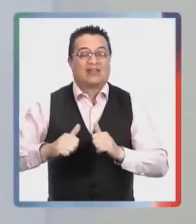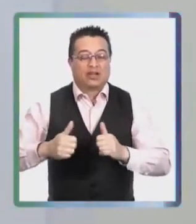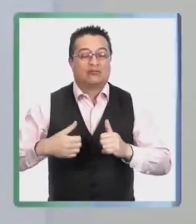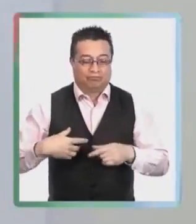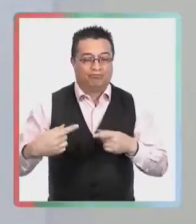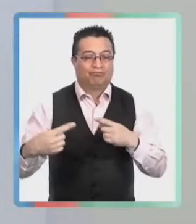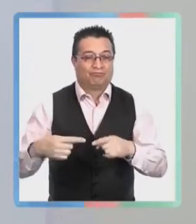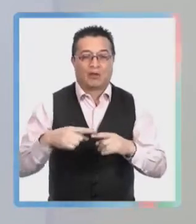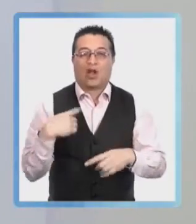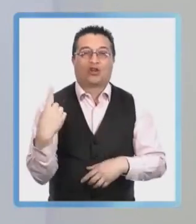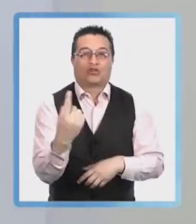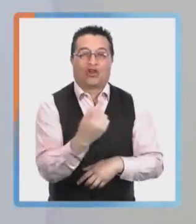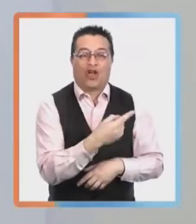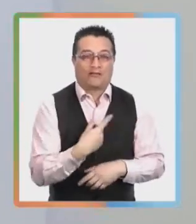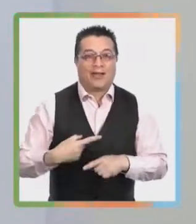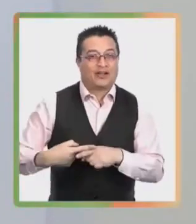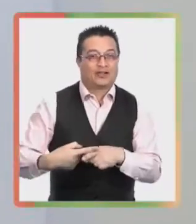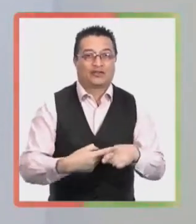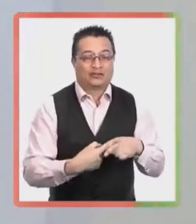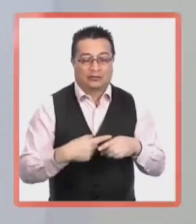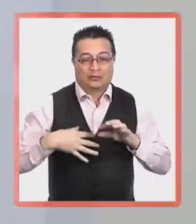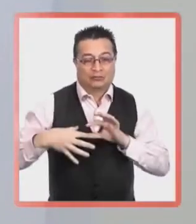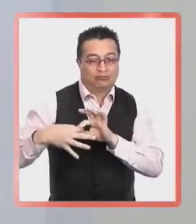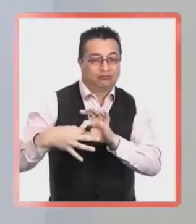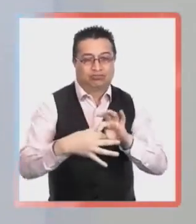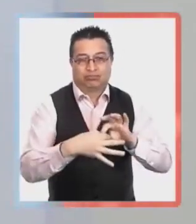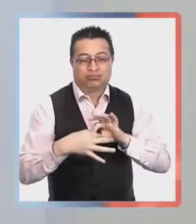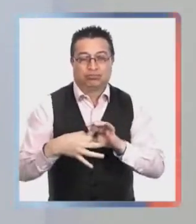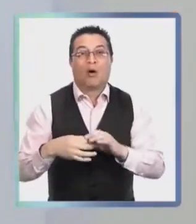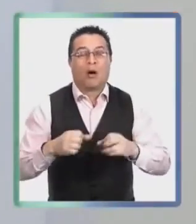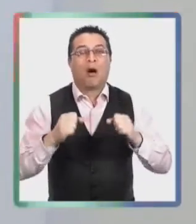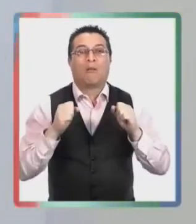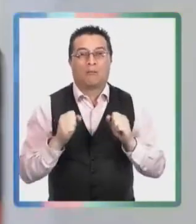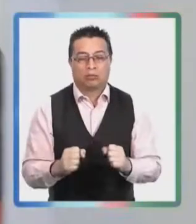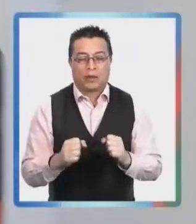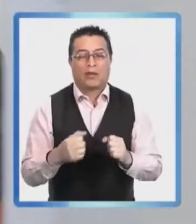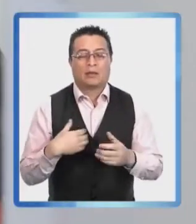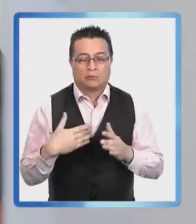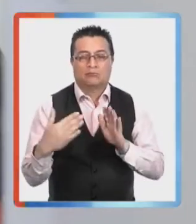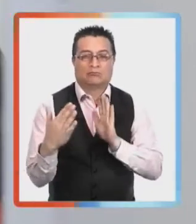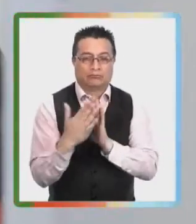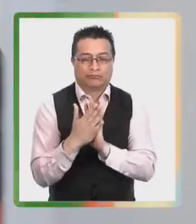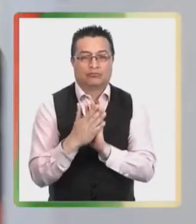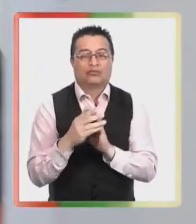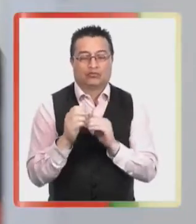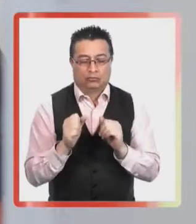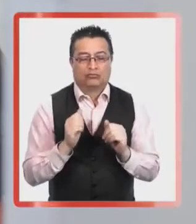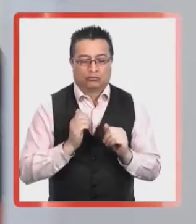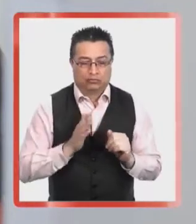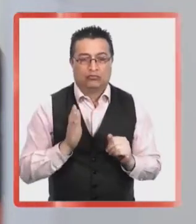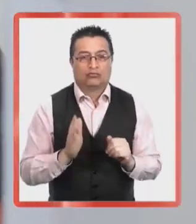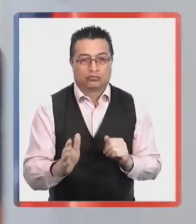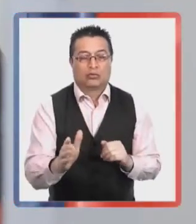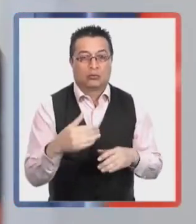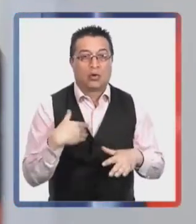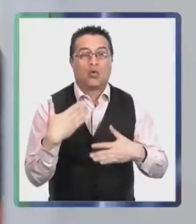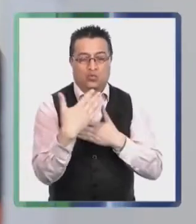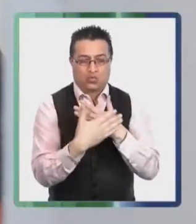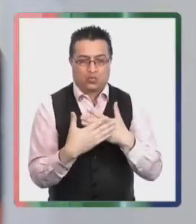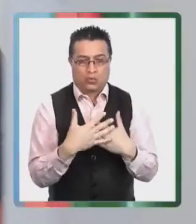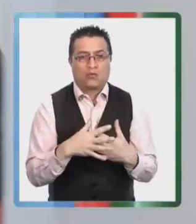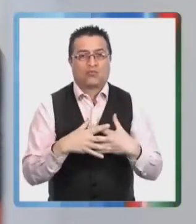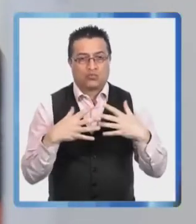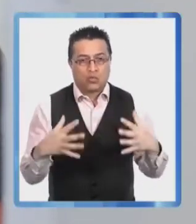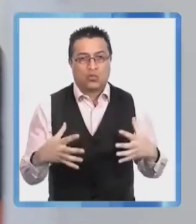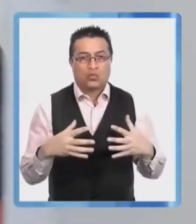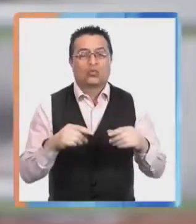que nos enfrentó como sociedad y uniéndonos en conjunto podemos hacerle frente y lo seguimos haciendo seguimos cuidando lo